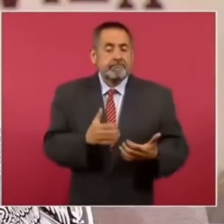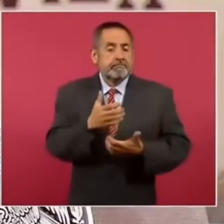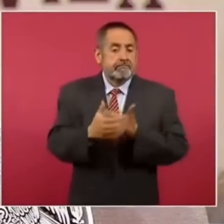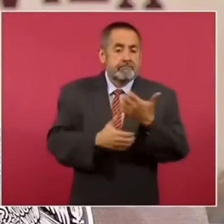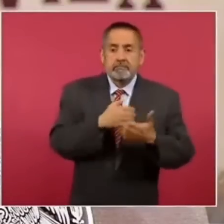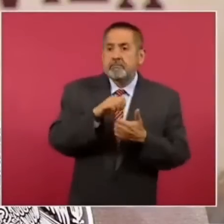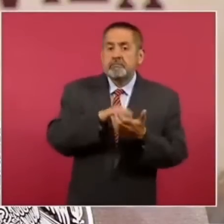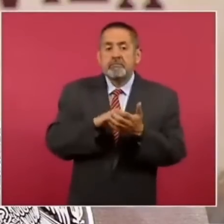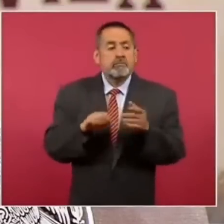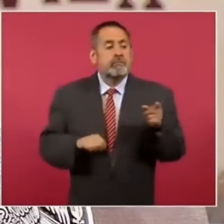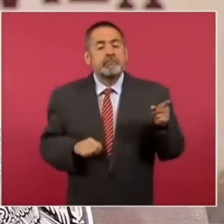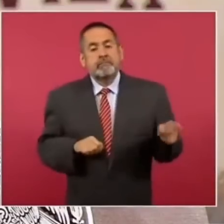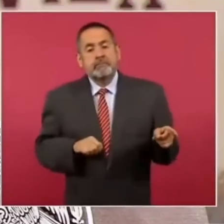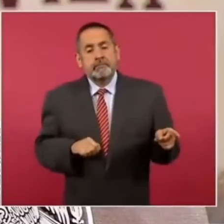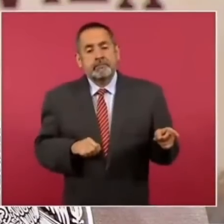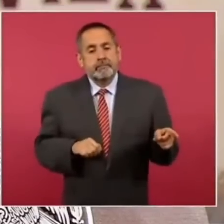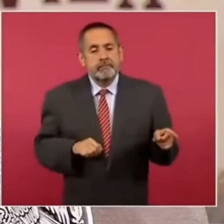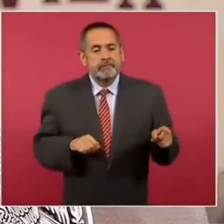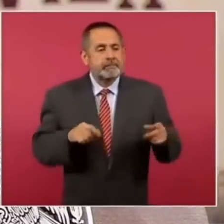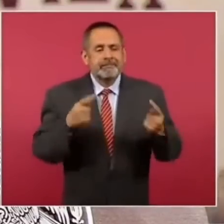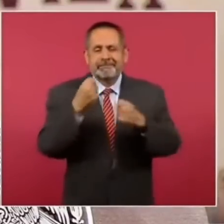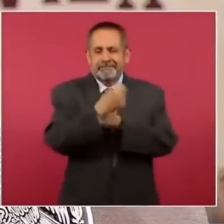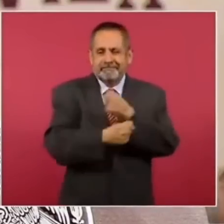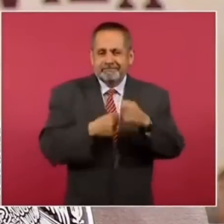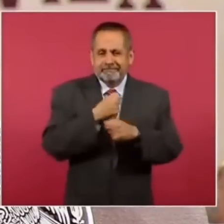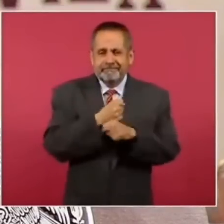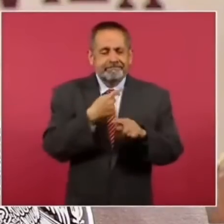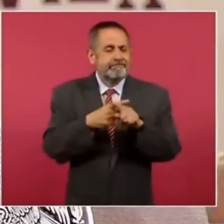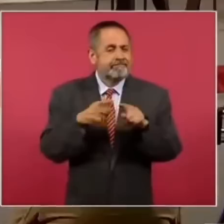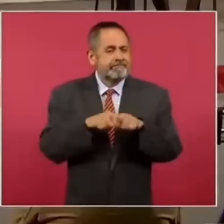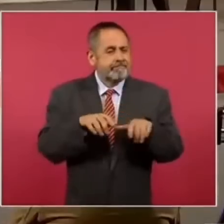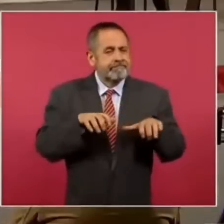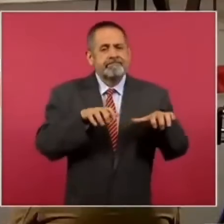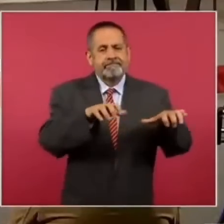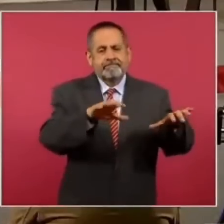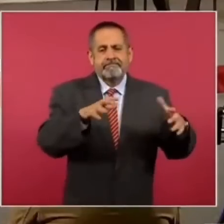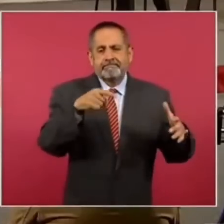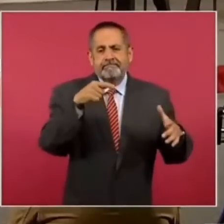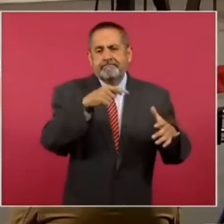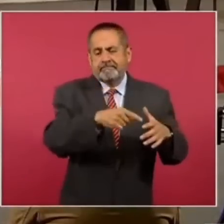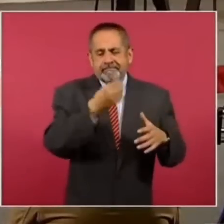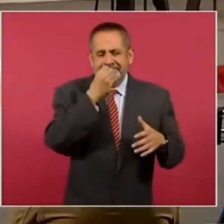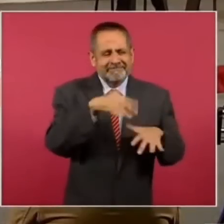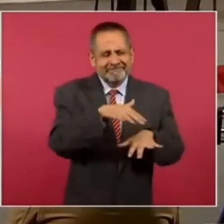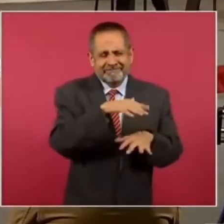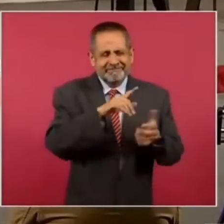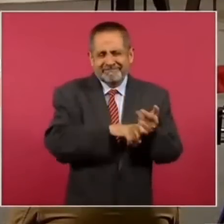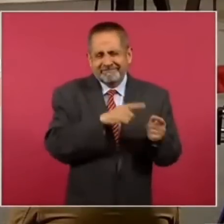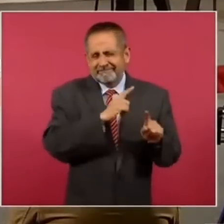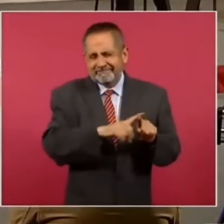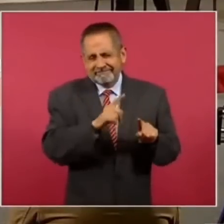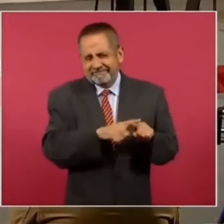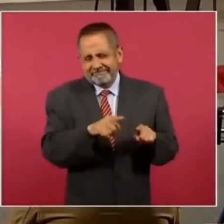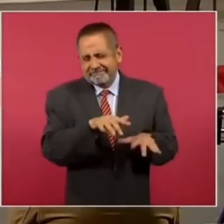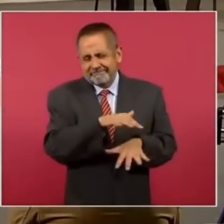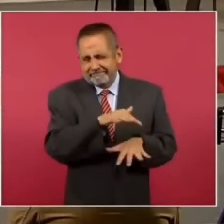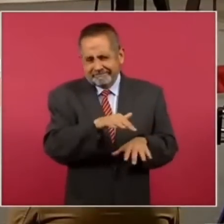las cadenas de inconveniencia, cadenas comerciales que venden comida chatarra y